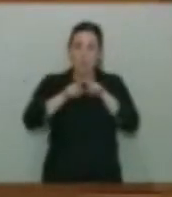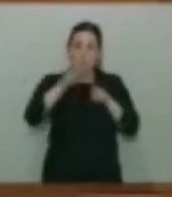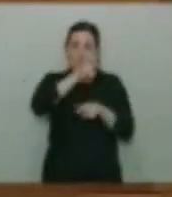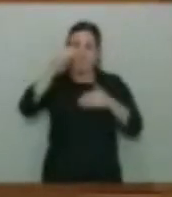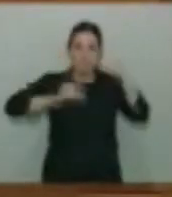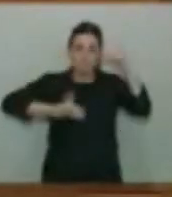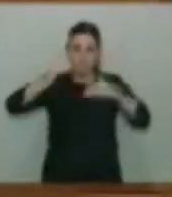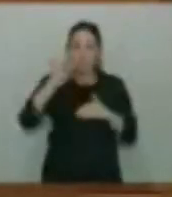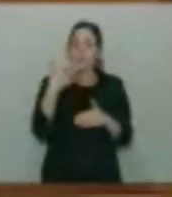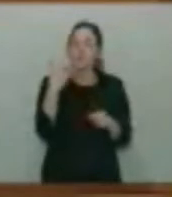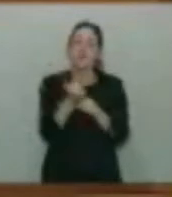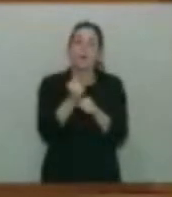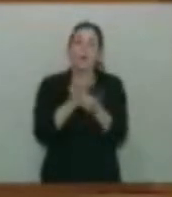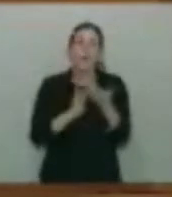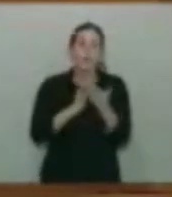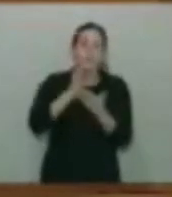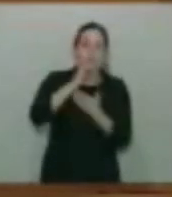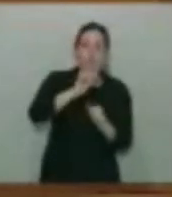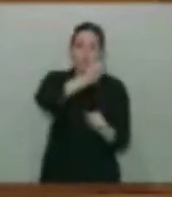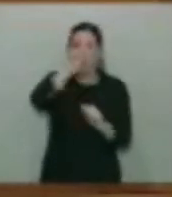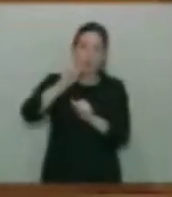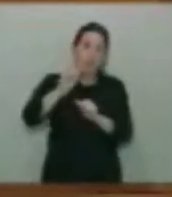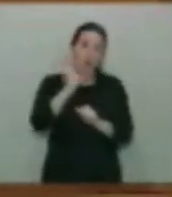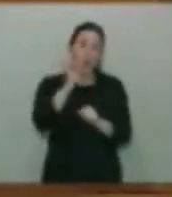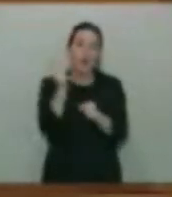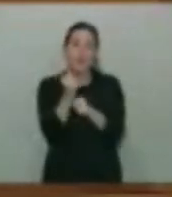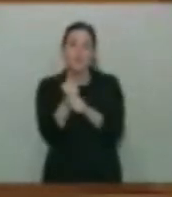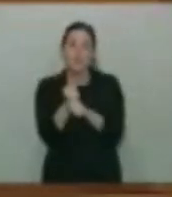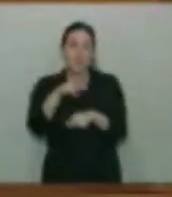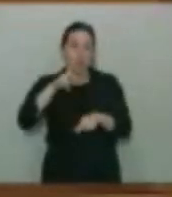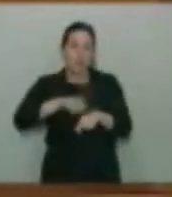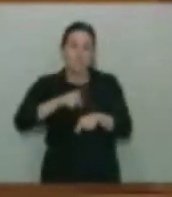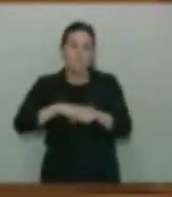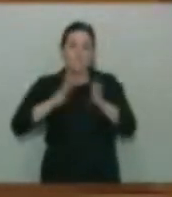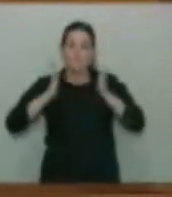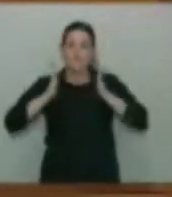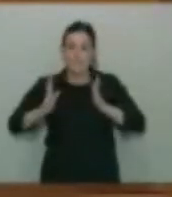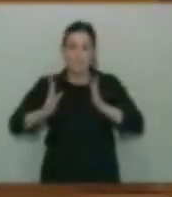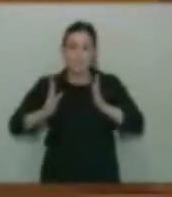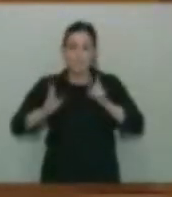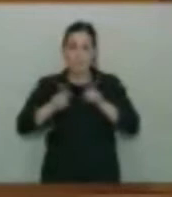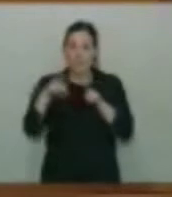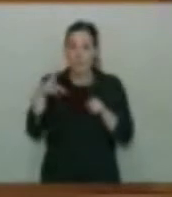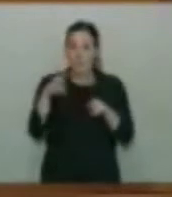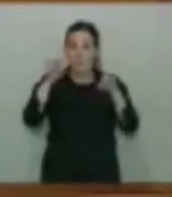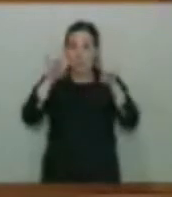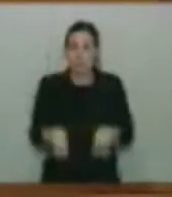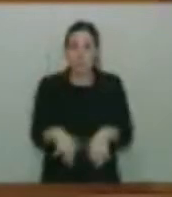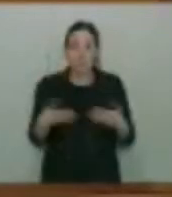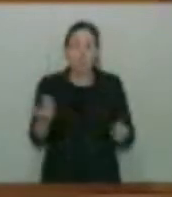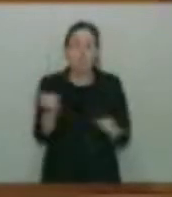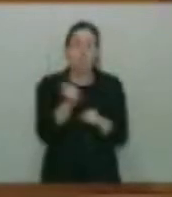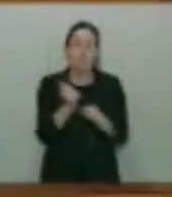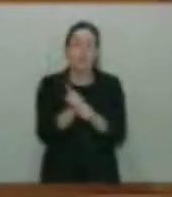empleo indefinido, altamente protegido, y un empleo temporal prácticamente desprotegido de todo tipo de derechos. Y este empleo temporal